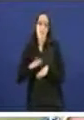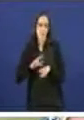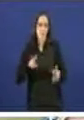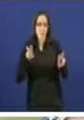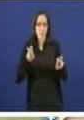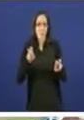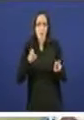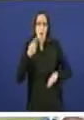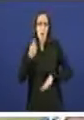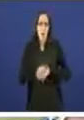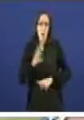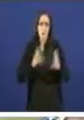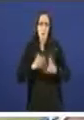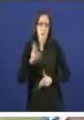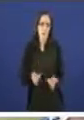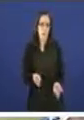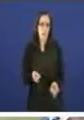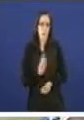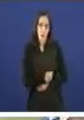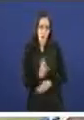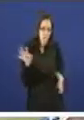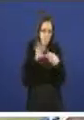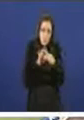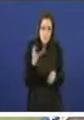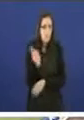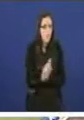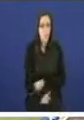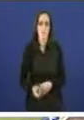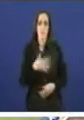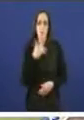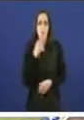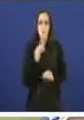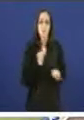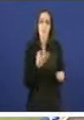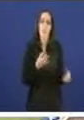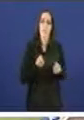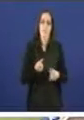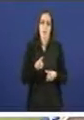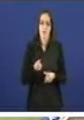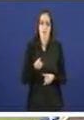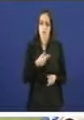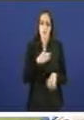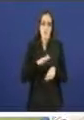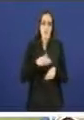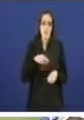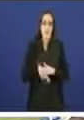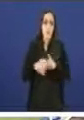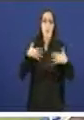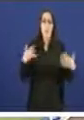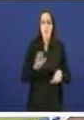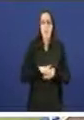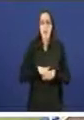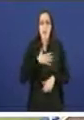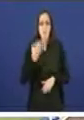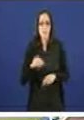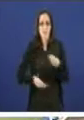a administrativa. Vostede ten que poñer as condicións necesarias para que se realicen as actividades complementarias. E a que se debe